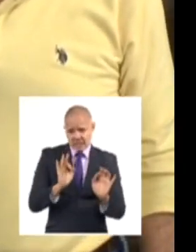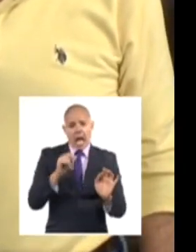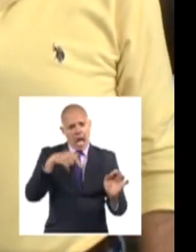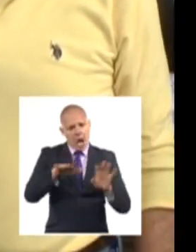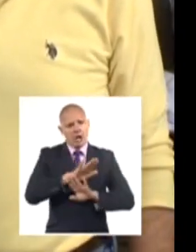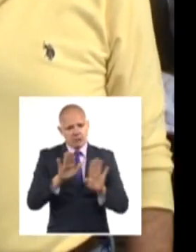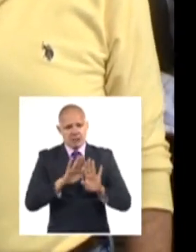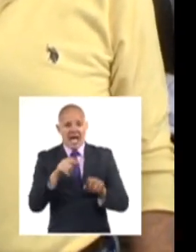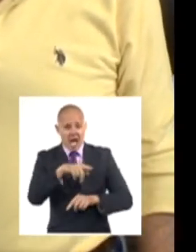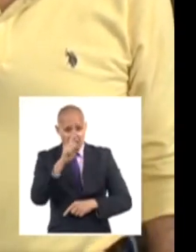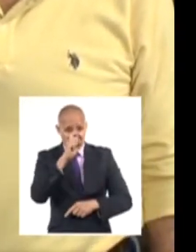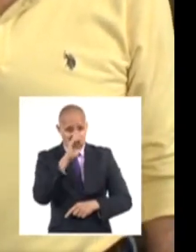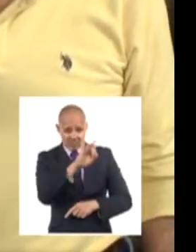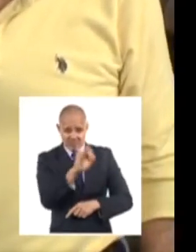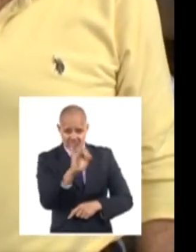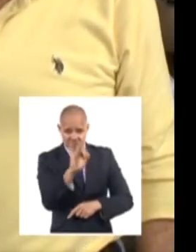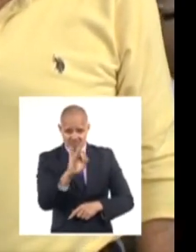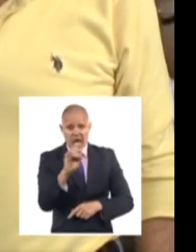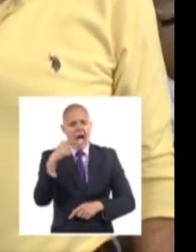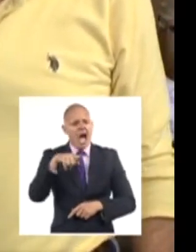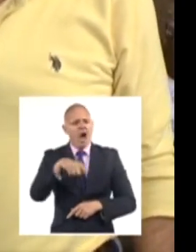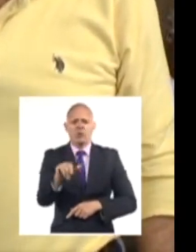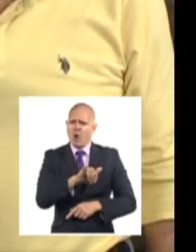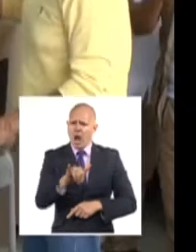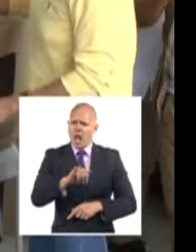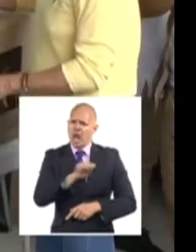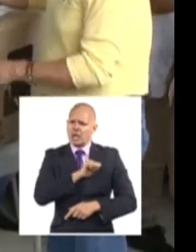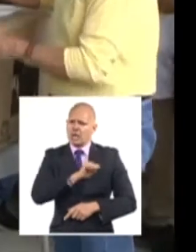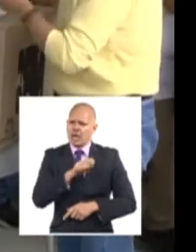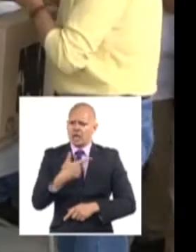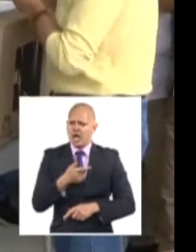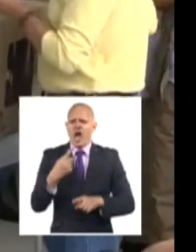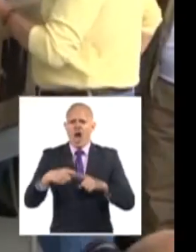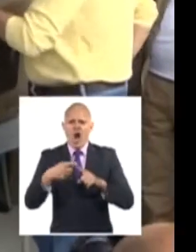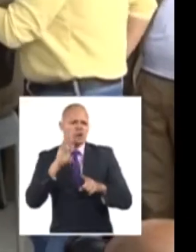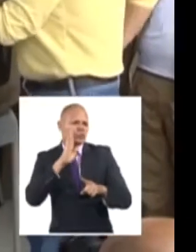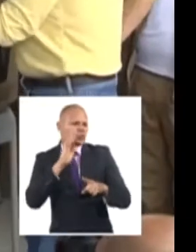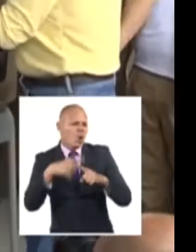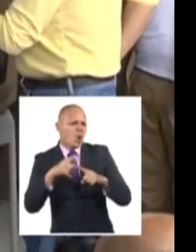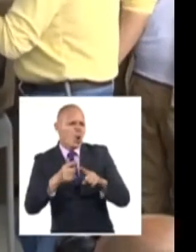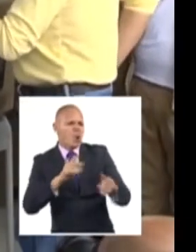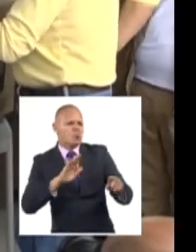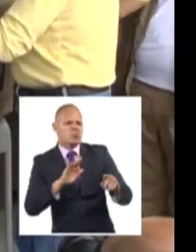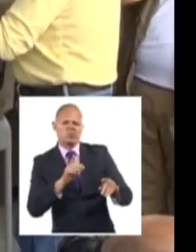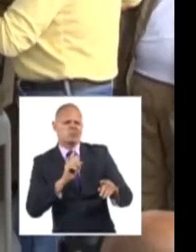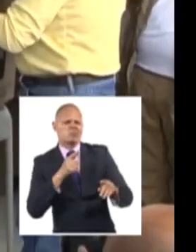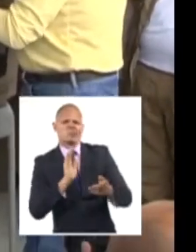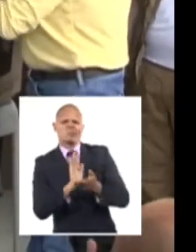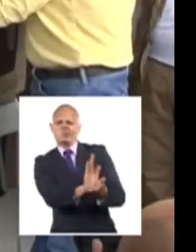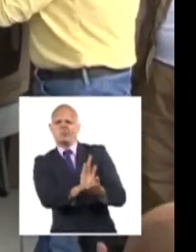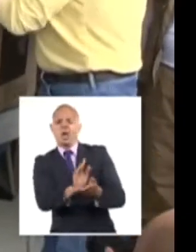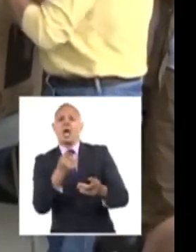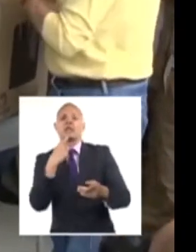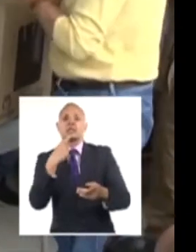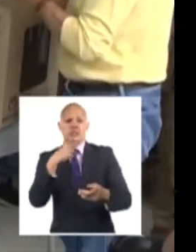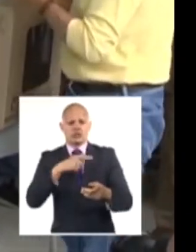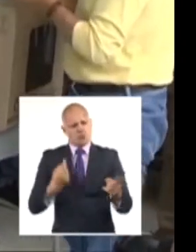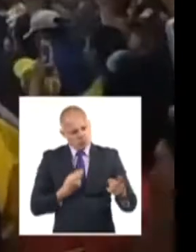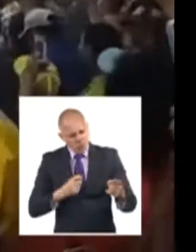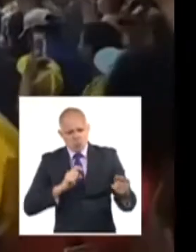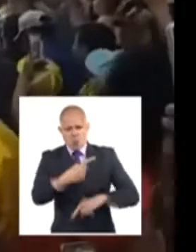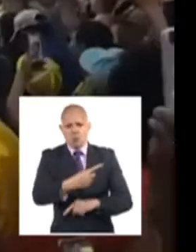programa en el combate frontal a la corrupción no pertenece a un partido político y es difícil de ubicar en el espectro ideológico